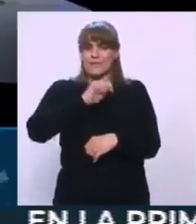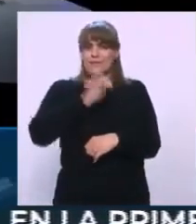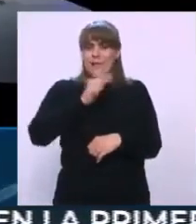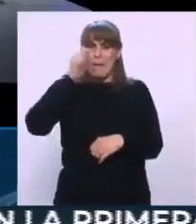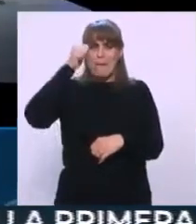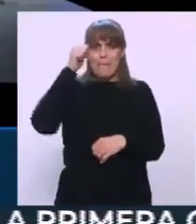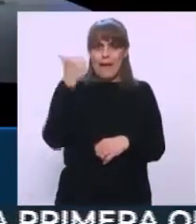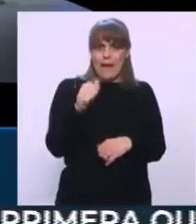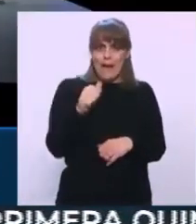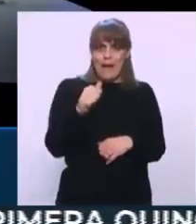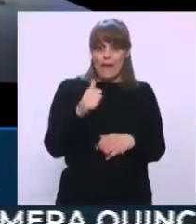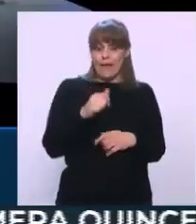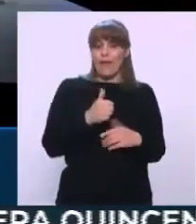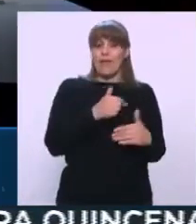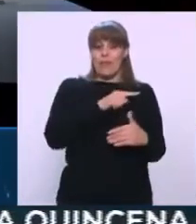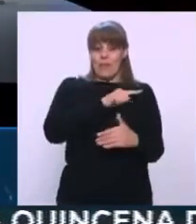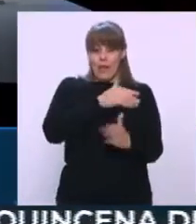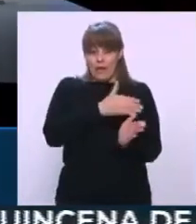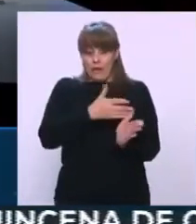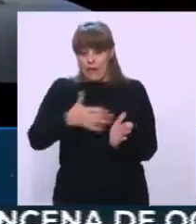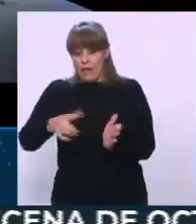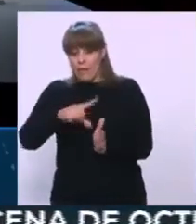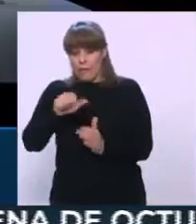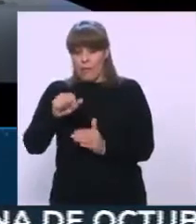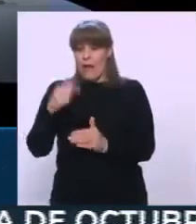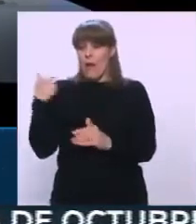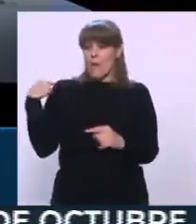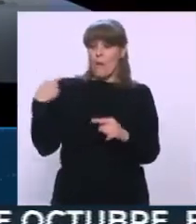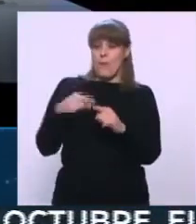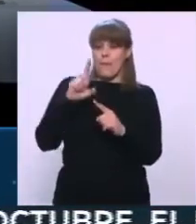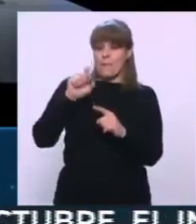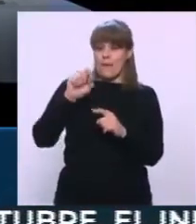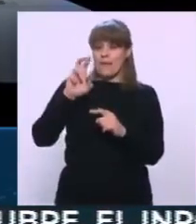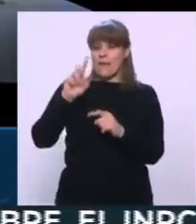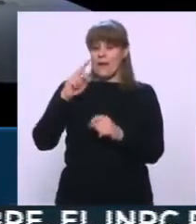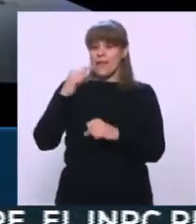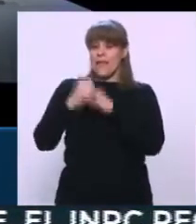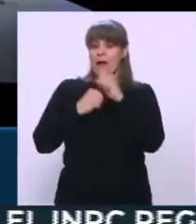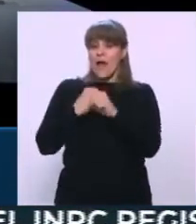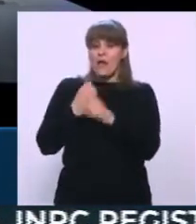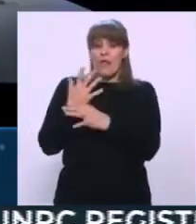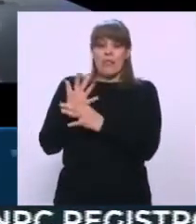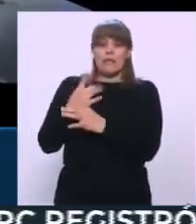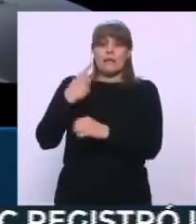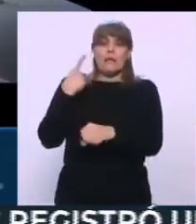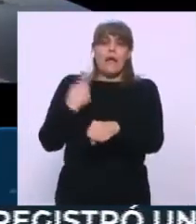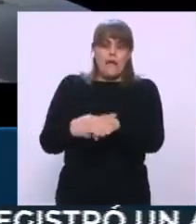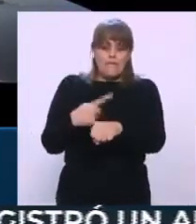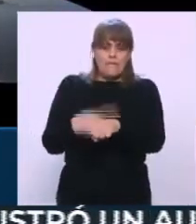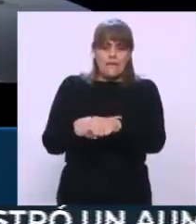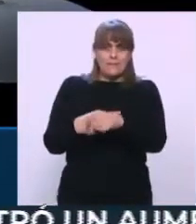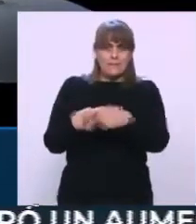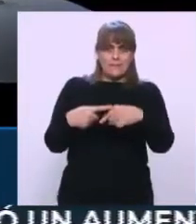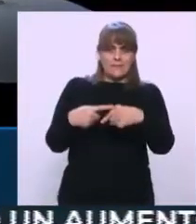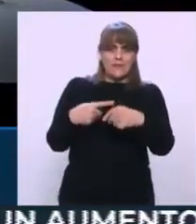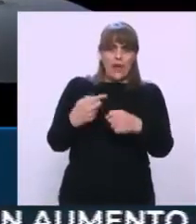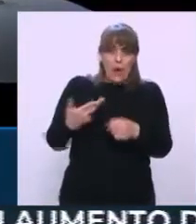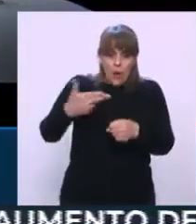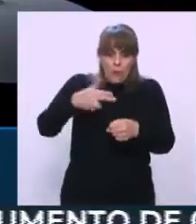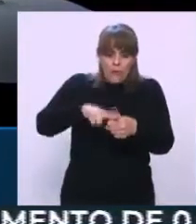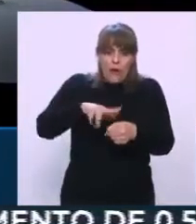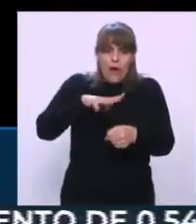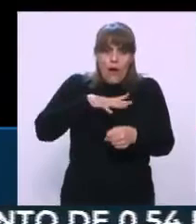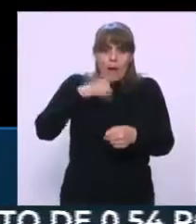últimos años, en los últimos 20, 30 años, como una enfermedad. Incluso hay clínicas para